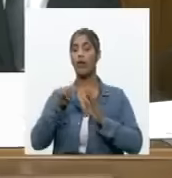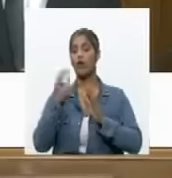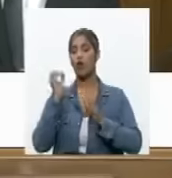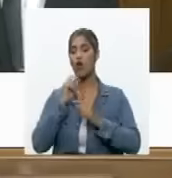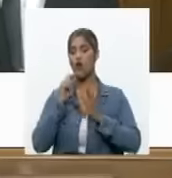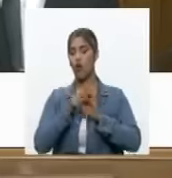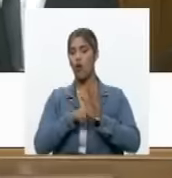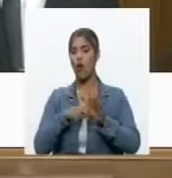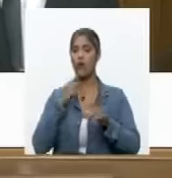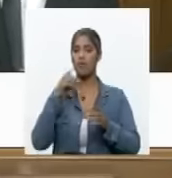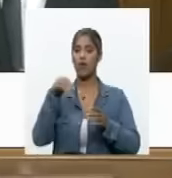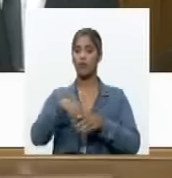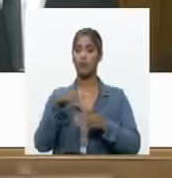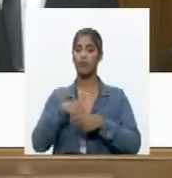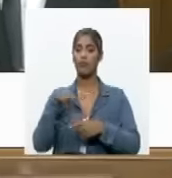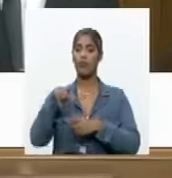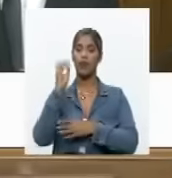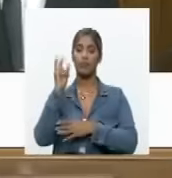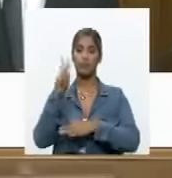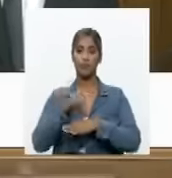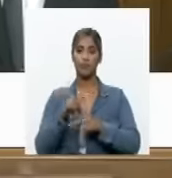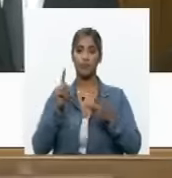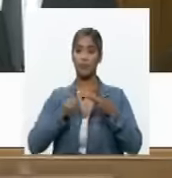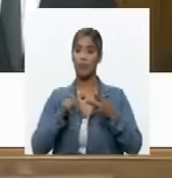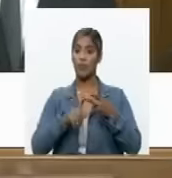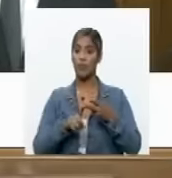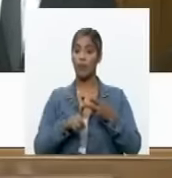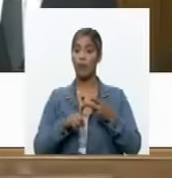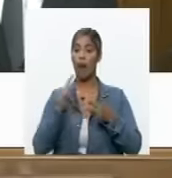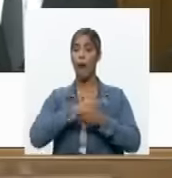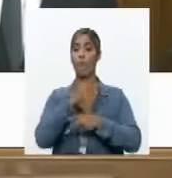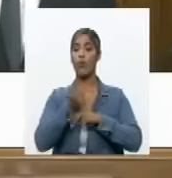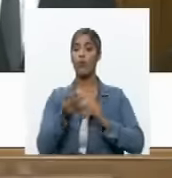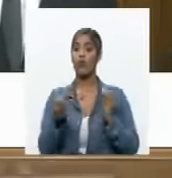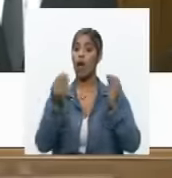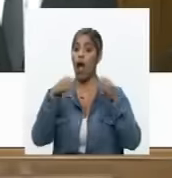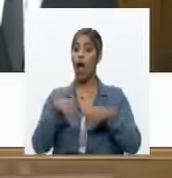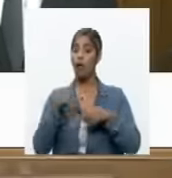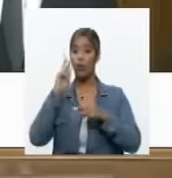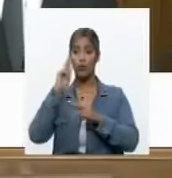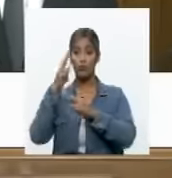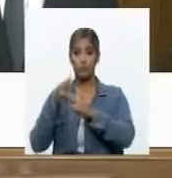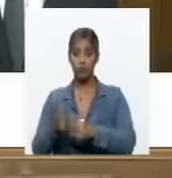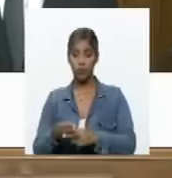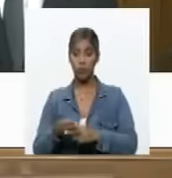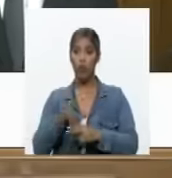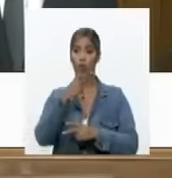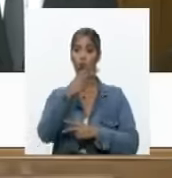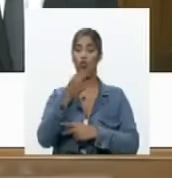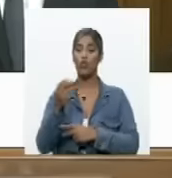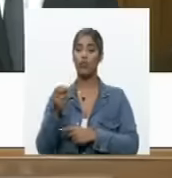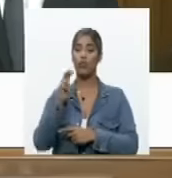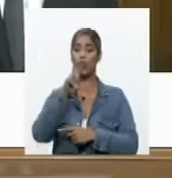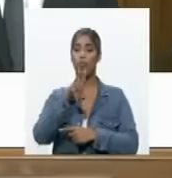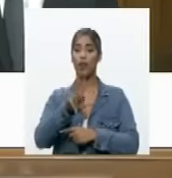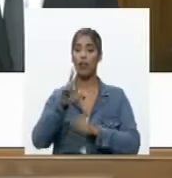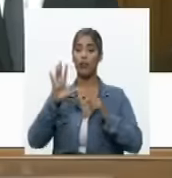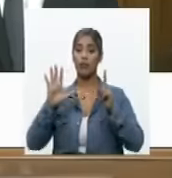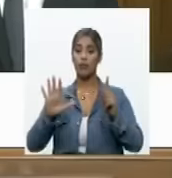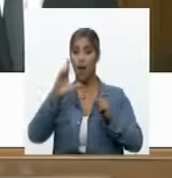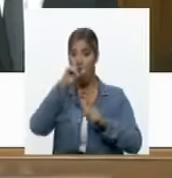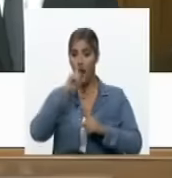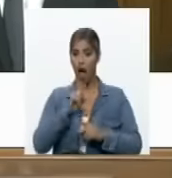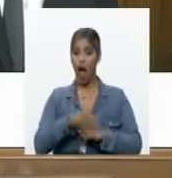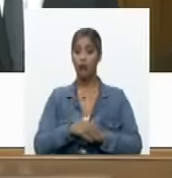y de Debates de la Asamblea Nacional. Segundo, proyecto de acuerdo en conmemoración de los 236